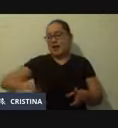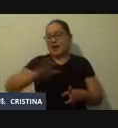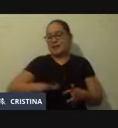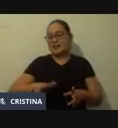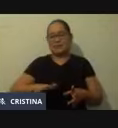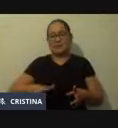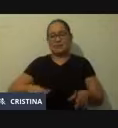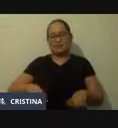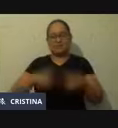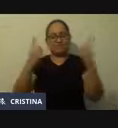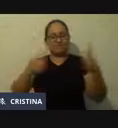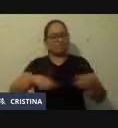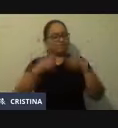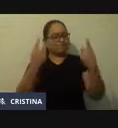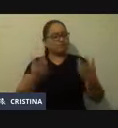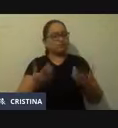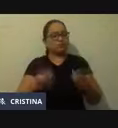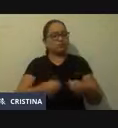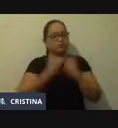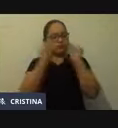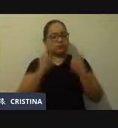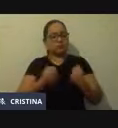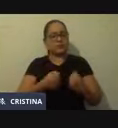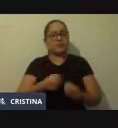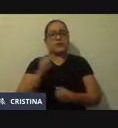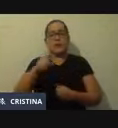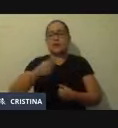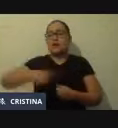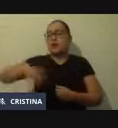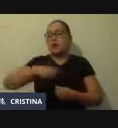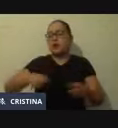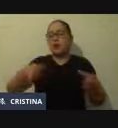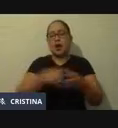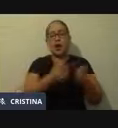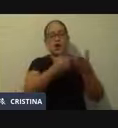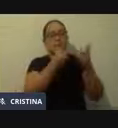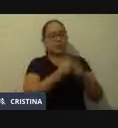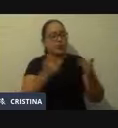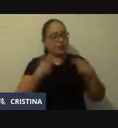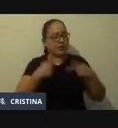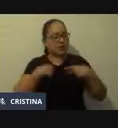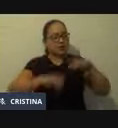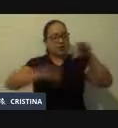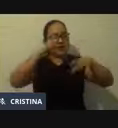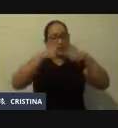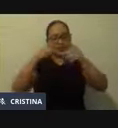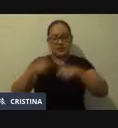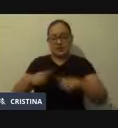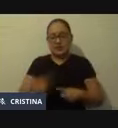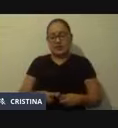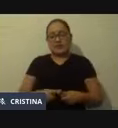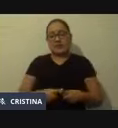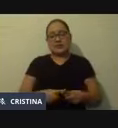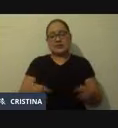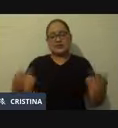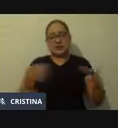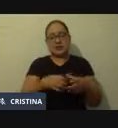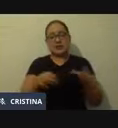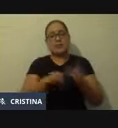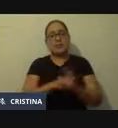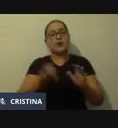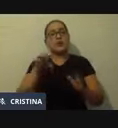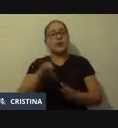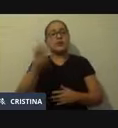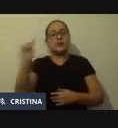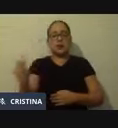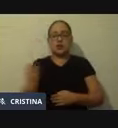las generaciones comprendiéndolas en el 20, ¿no? Que son dos temas súper relevantes, porque el gap de la tecnología